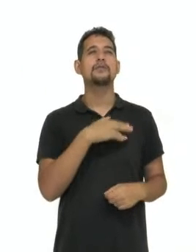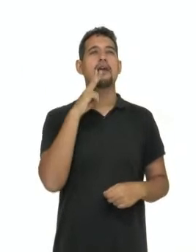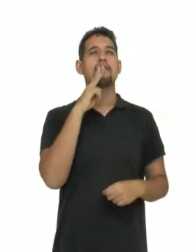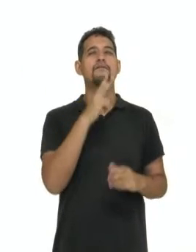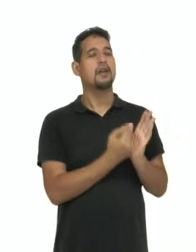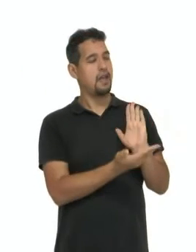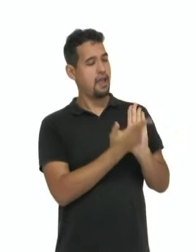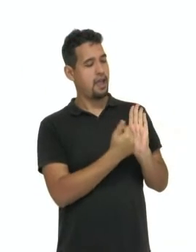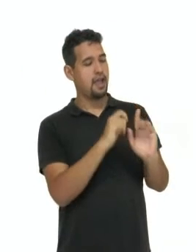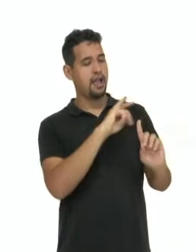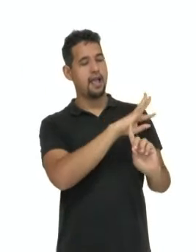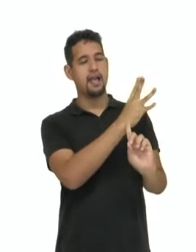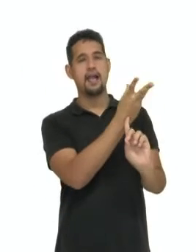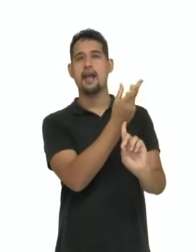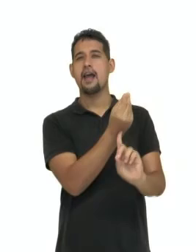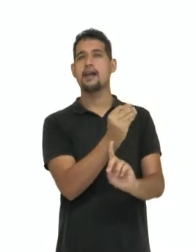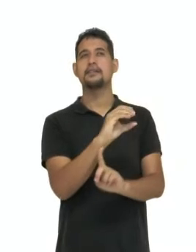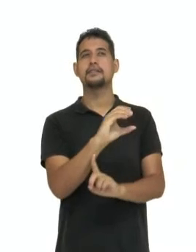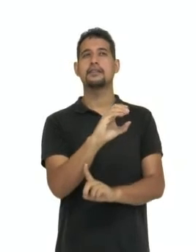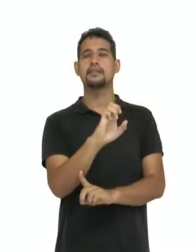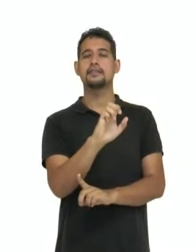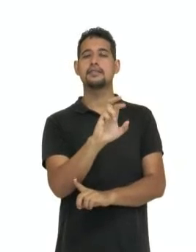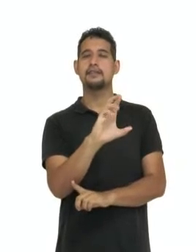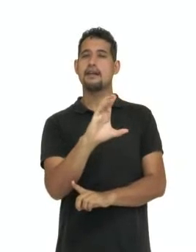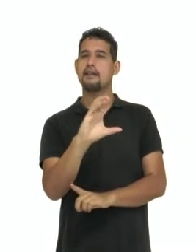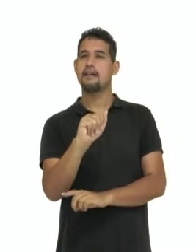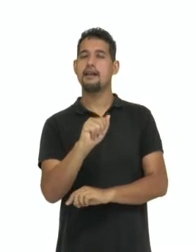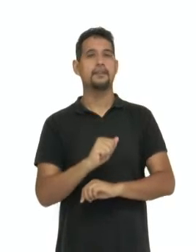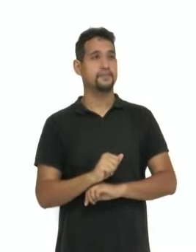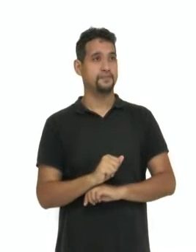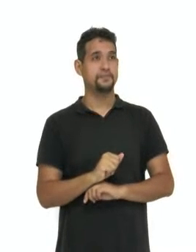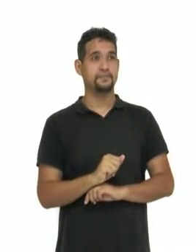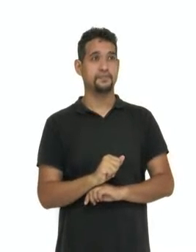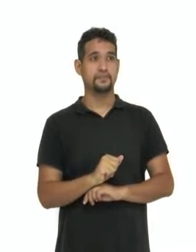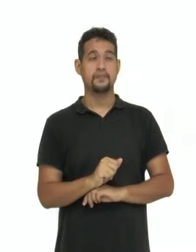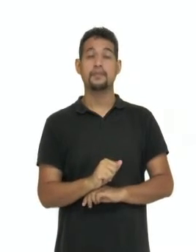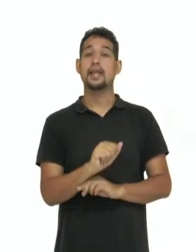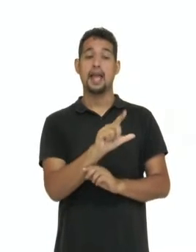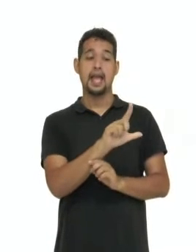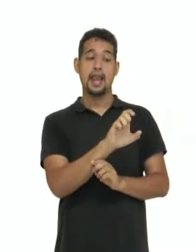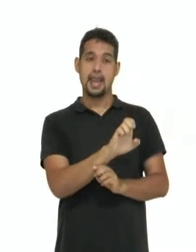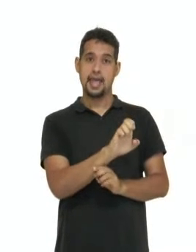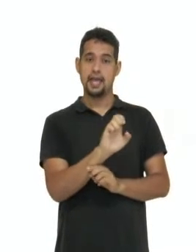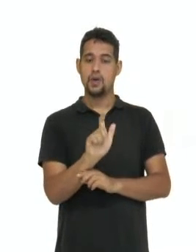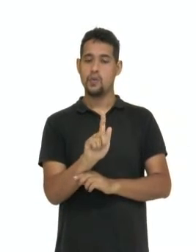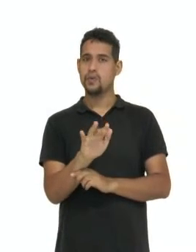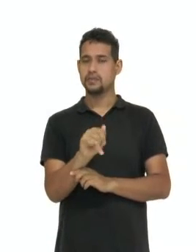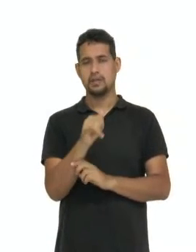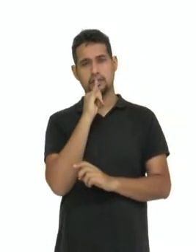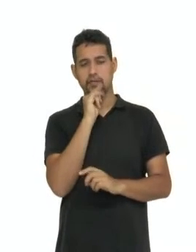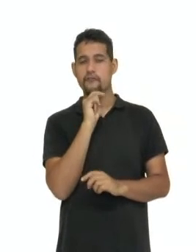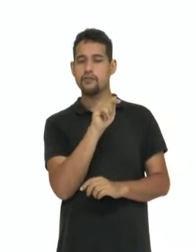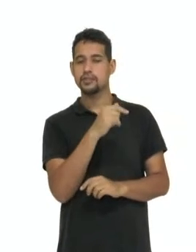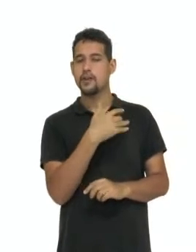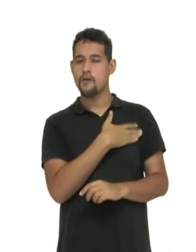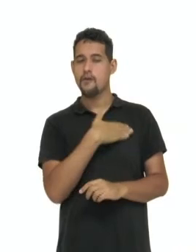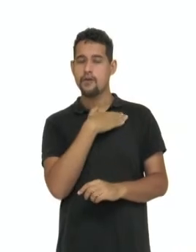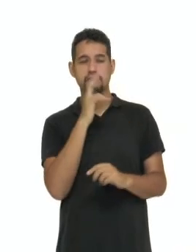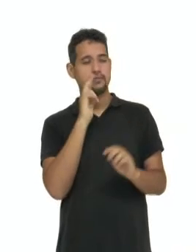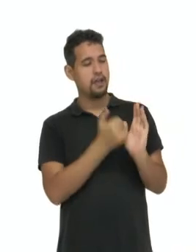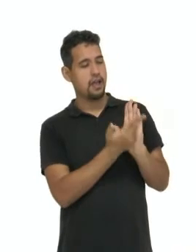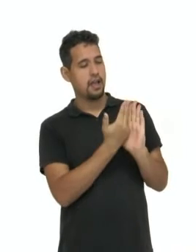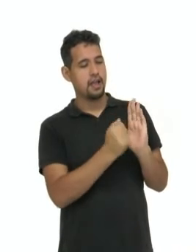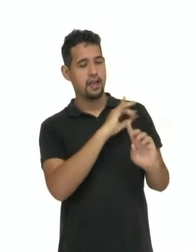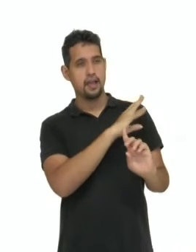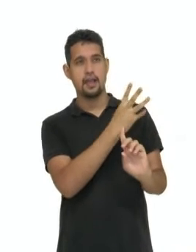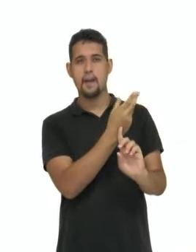de arte de cerca. Le gusta, né? Você gosta de olhar as obras de arte